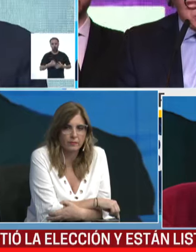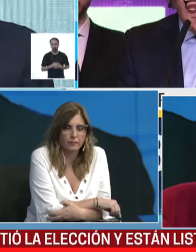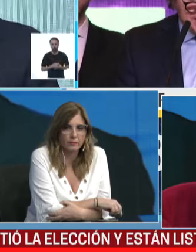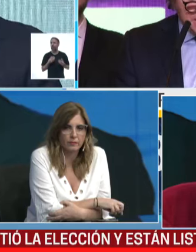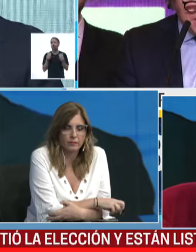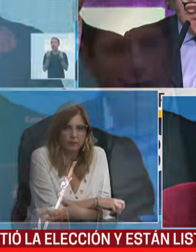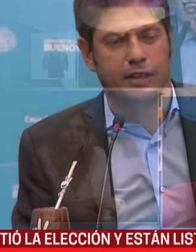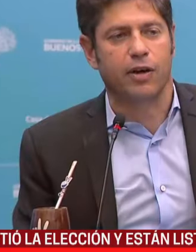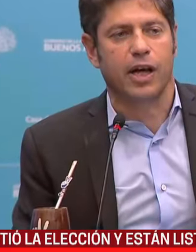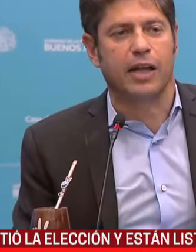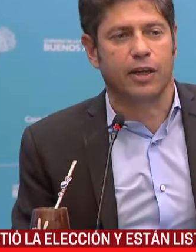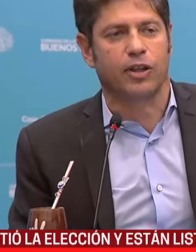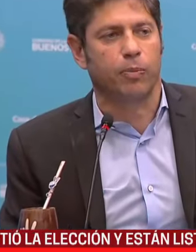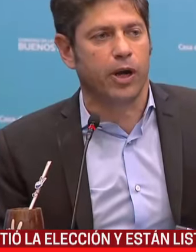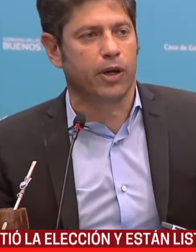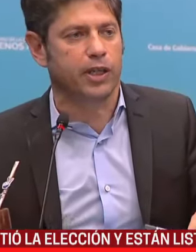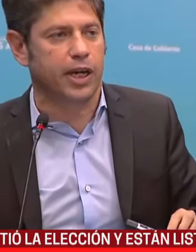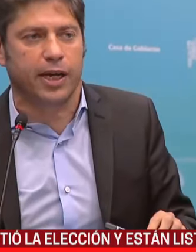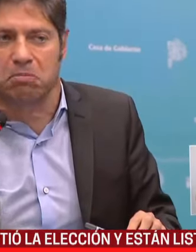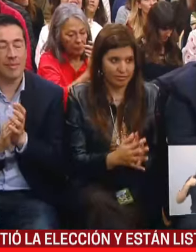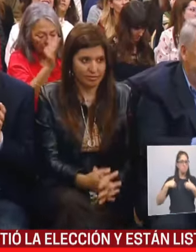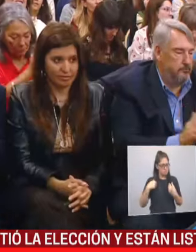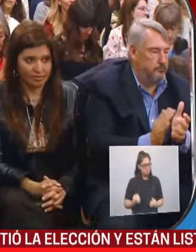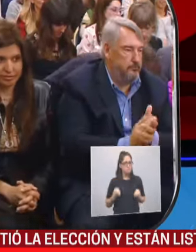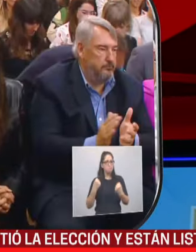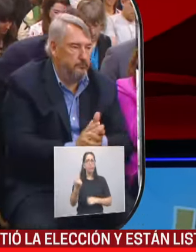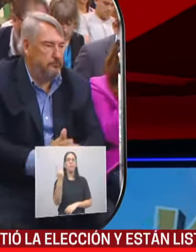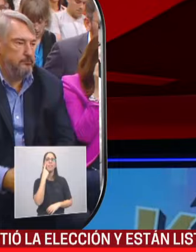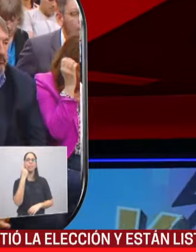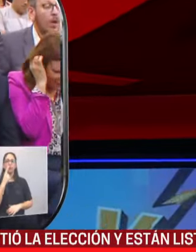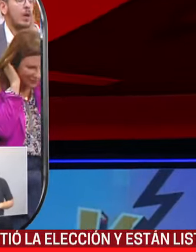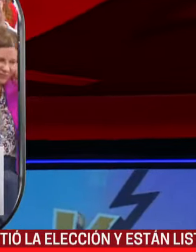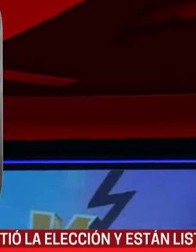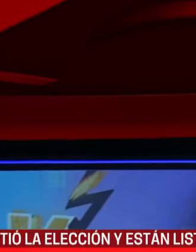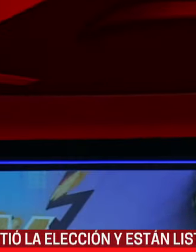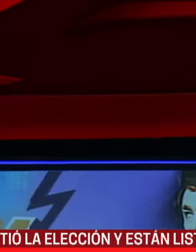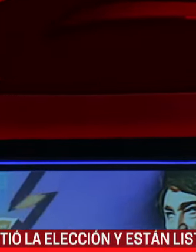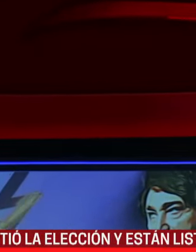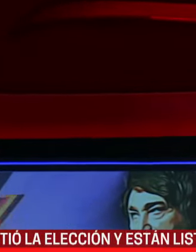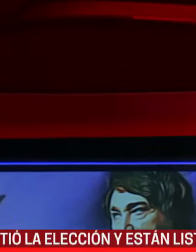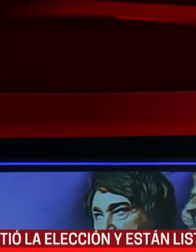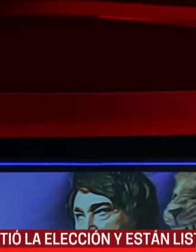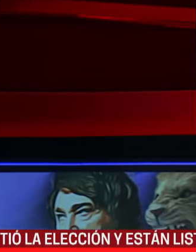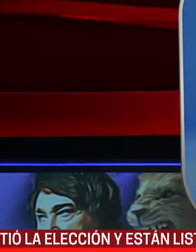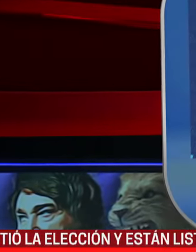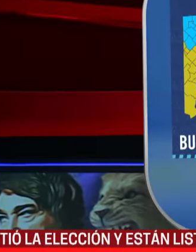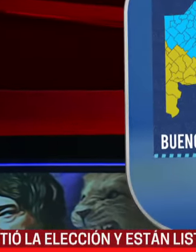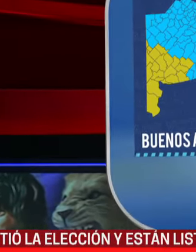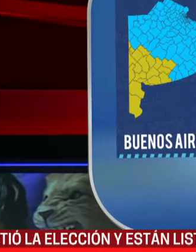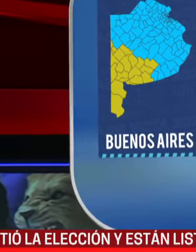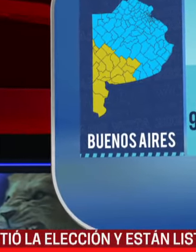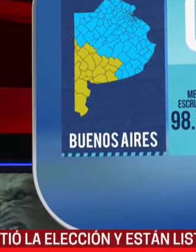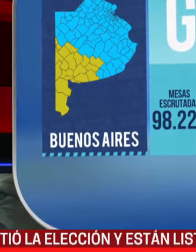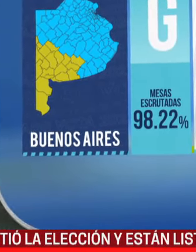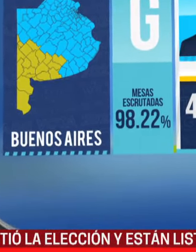horror y los intendentes trabajaron muchísimo pusieron muchísimo esfuerzo y estuvieron esta campaña